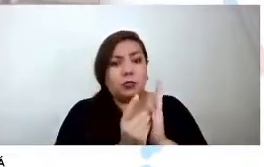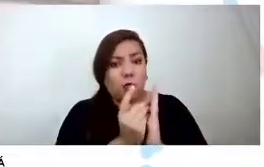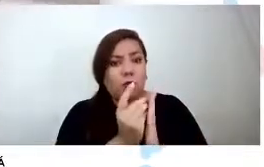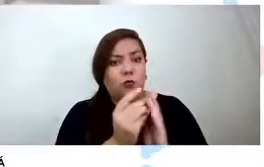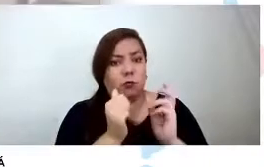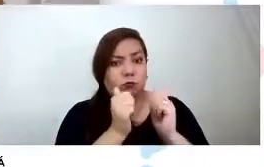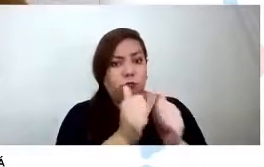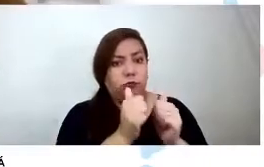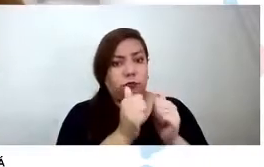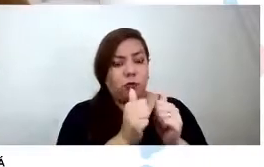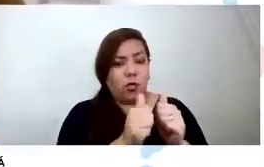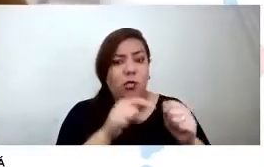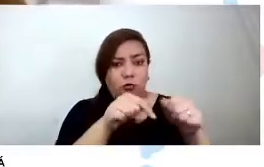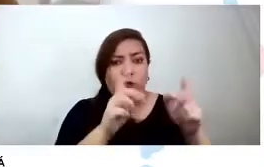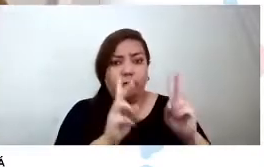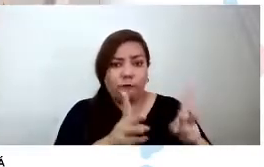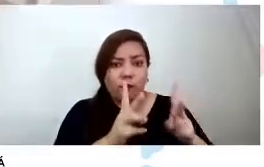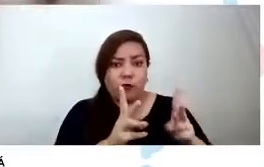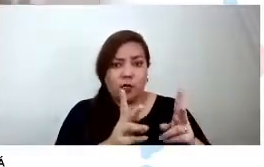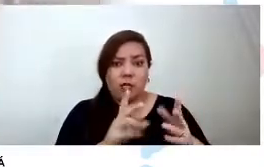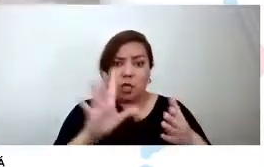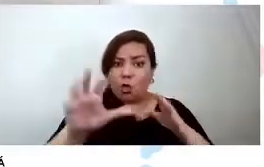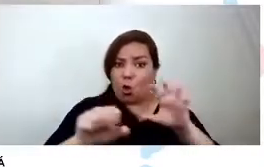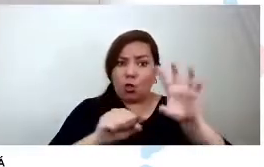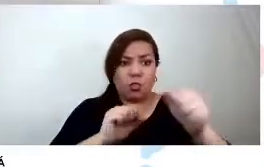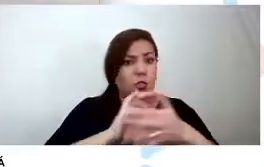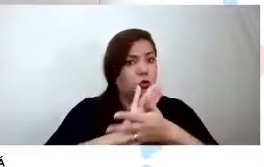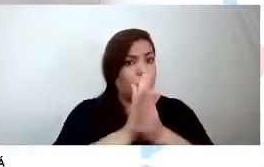desarrollándose, colonizan y conquistan todos los medios